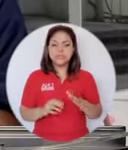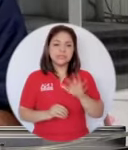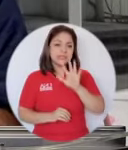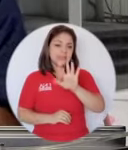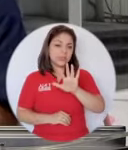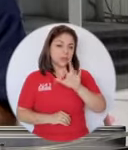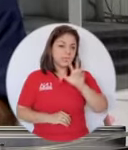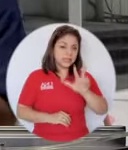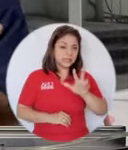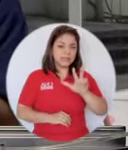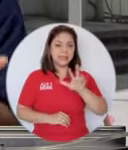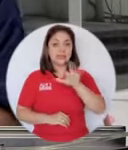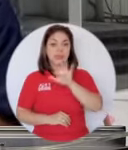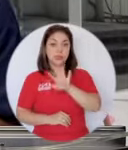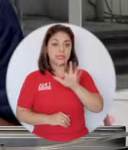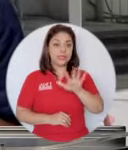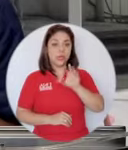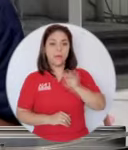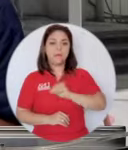por cerca del